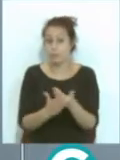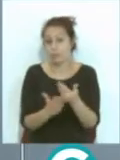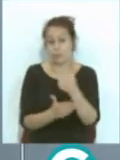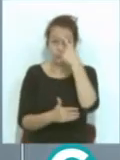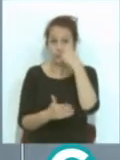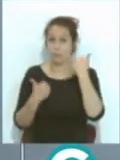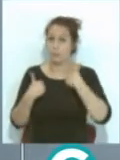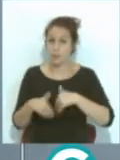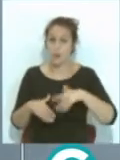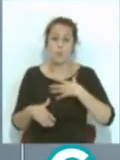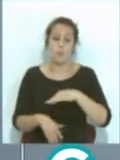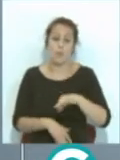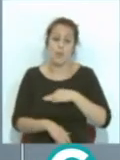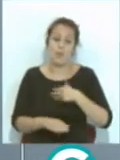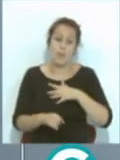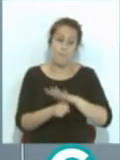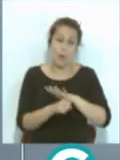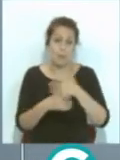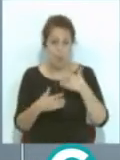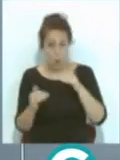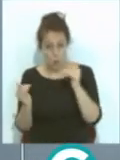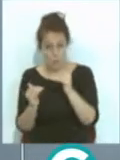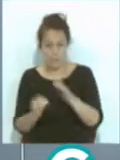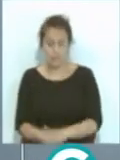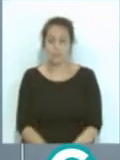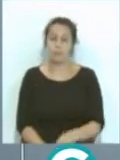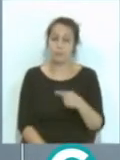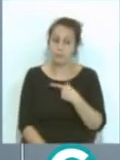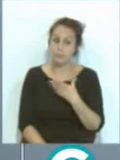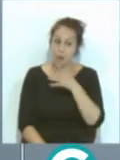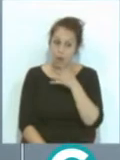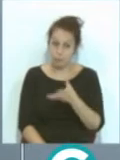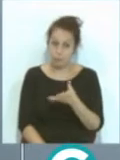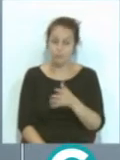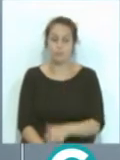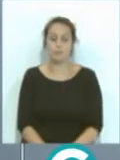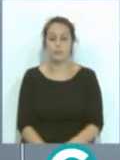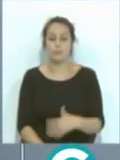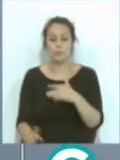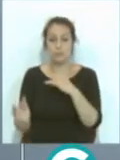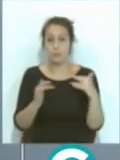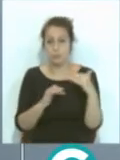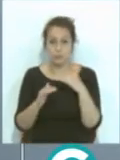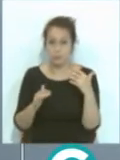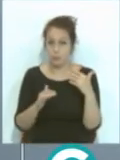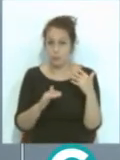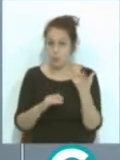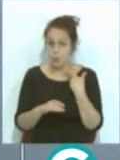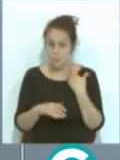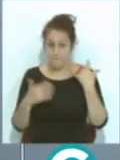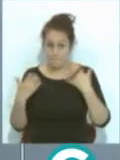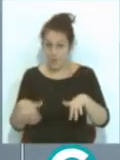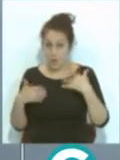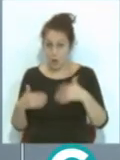sabe, pueden desarrollarse martes, miércoles o jueves. En esta ocasión, el partido cayó el